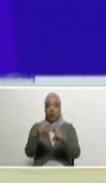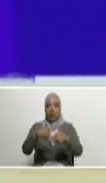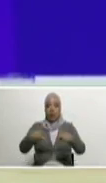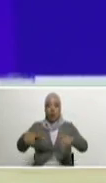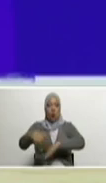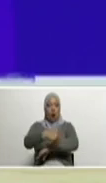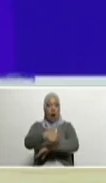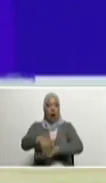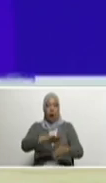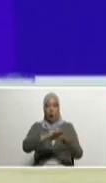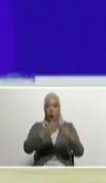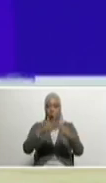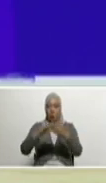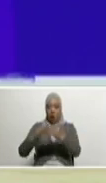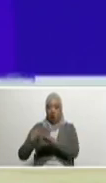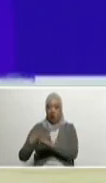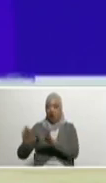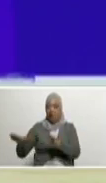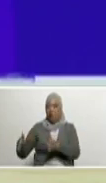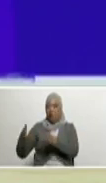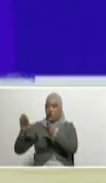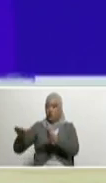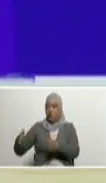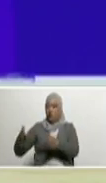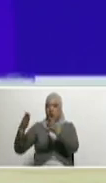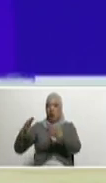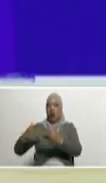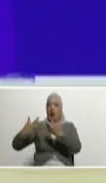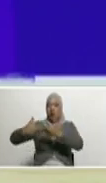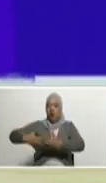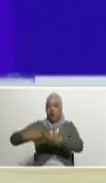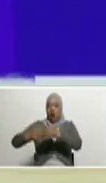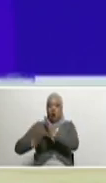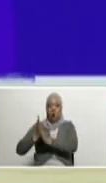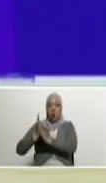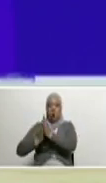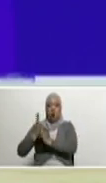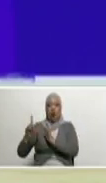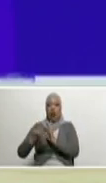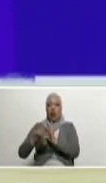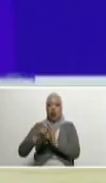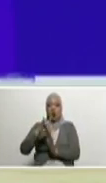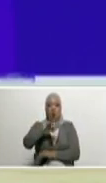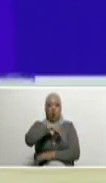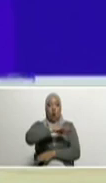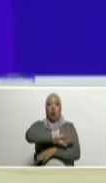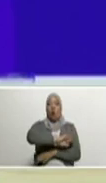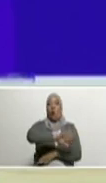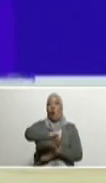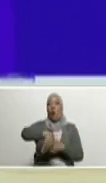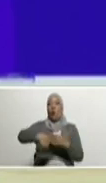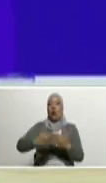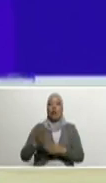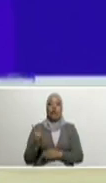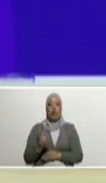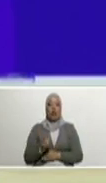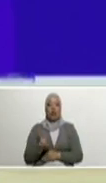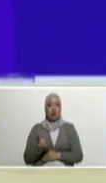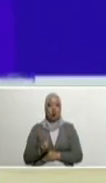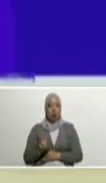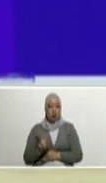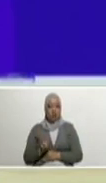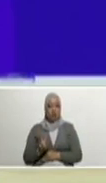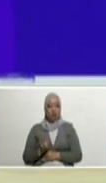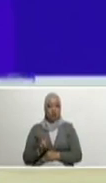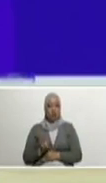los barrios, los urbanismos, las fábricas, las universidades, los liceos. Tiene que llegar hasta el último rincón, la gran